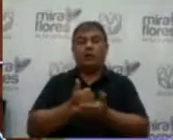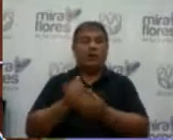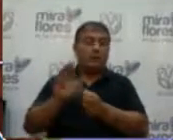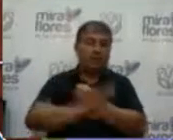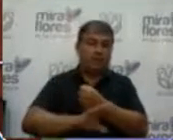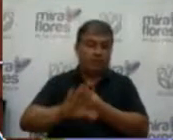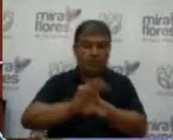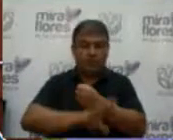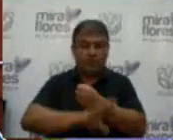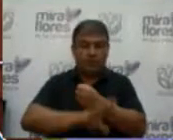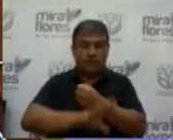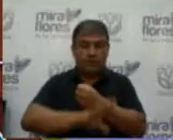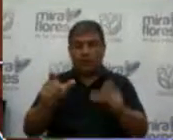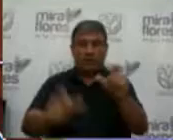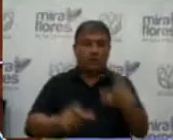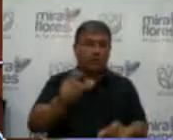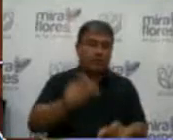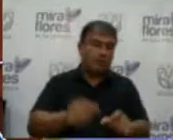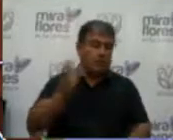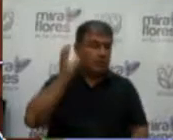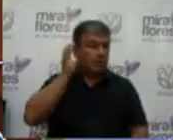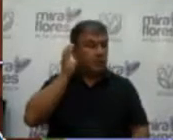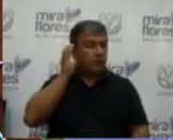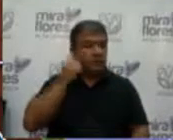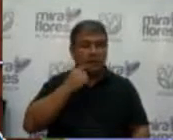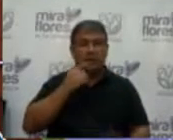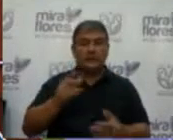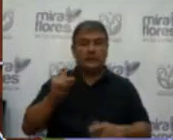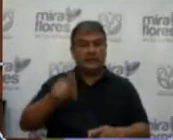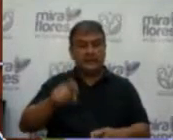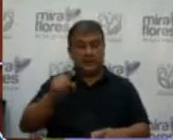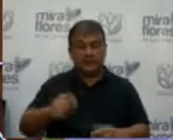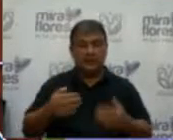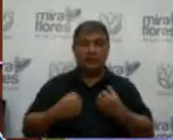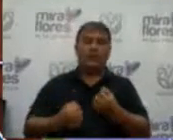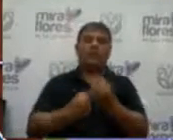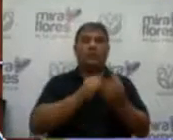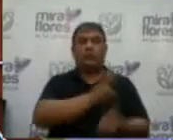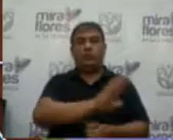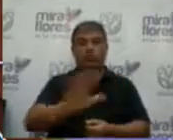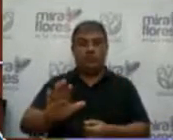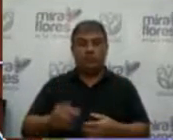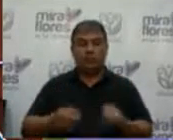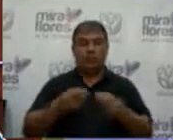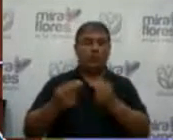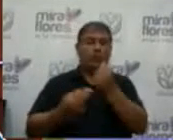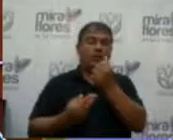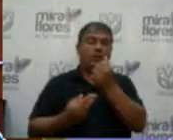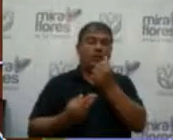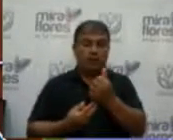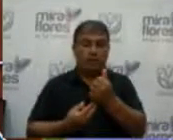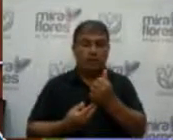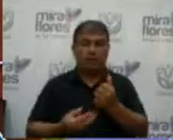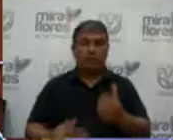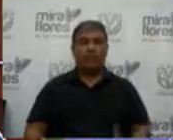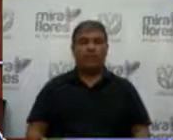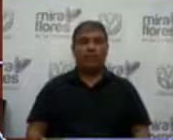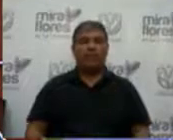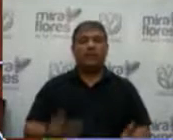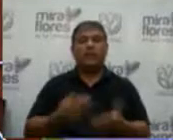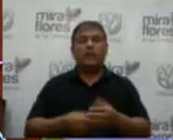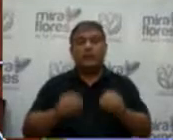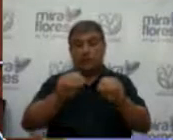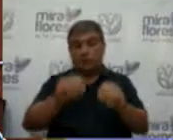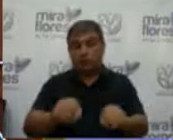de toda la población miraflorina. Y es por eso que necesitamos el apoyo de ustedes como regidores. Lo que se